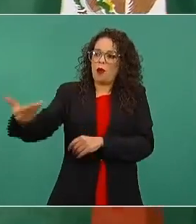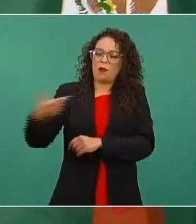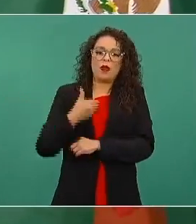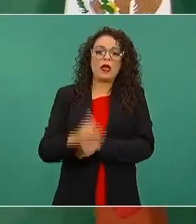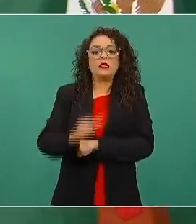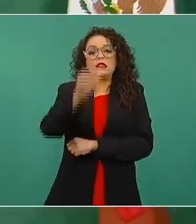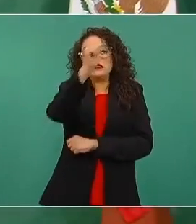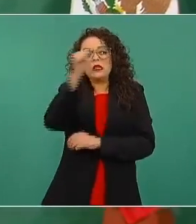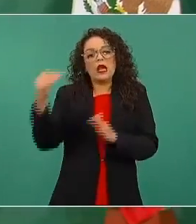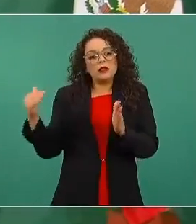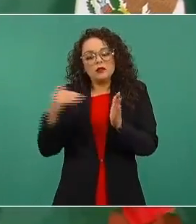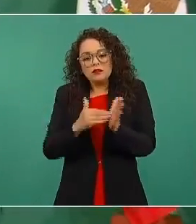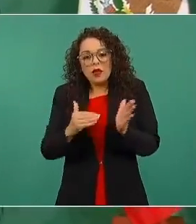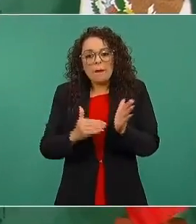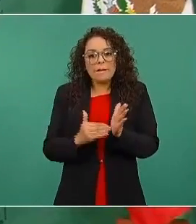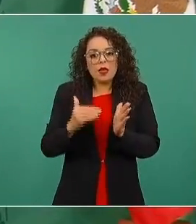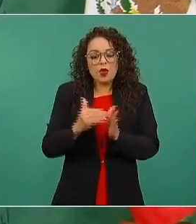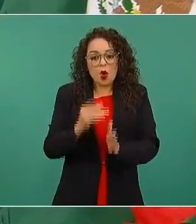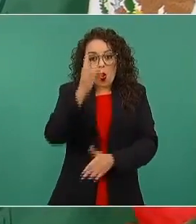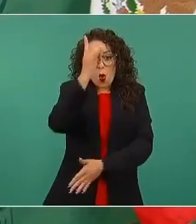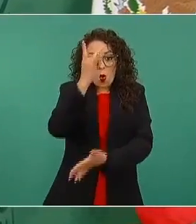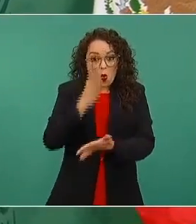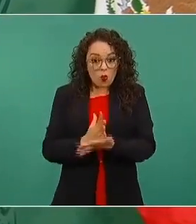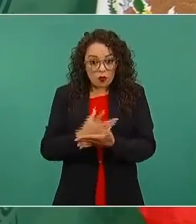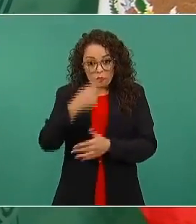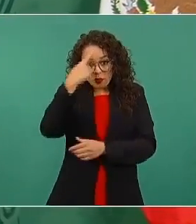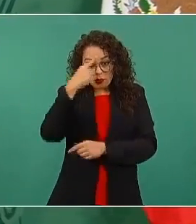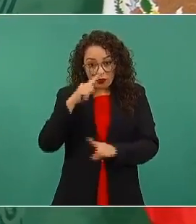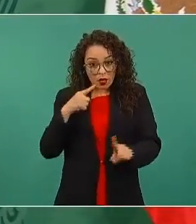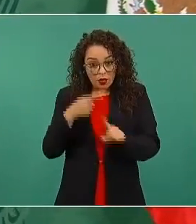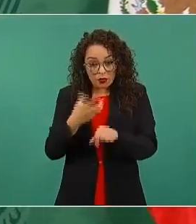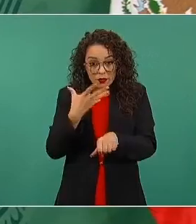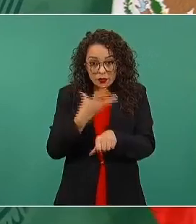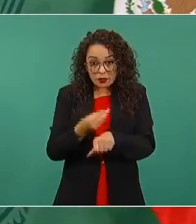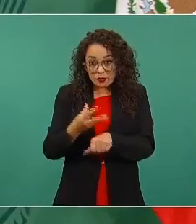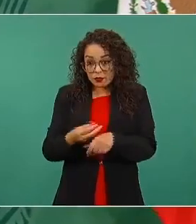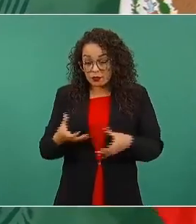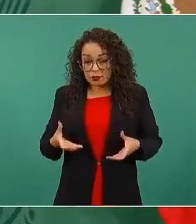6,000 millones nada más para